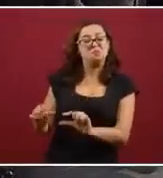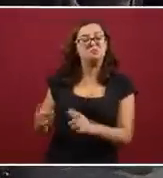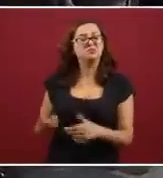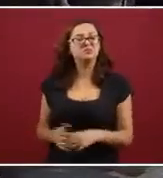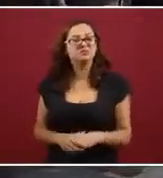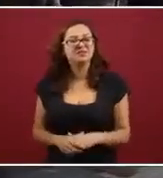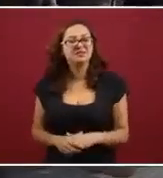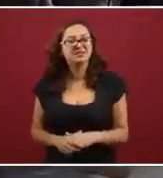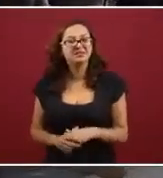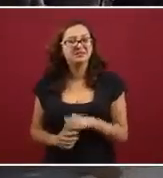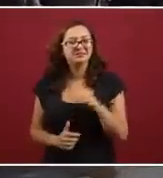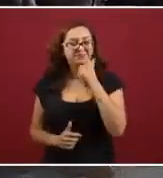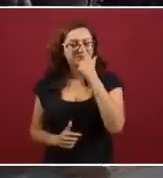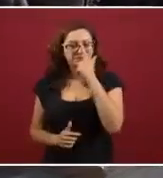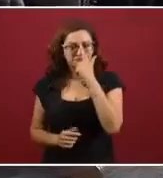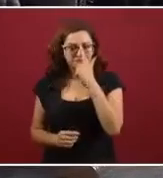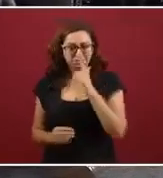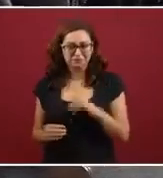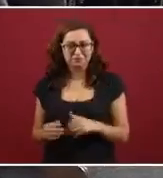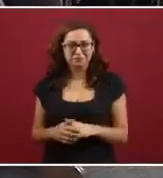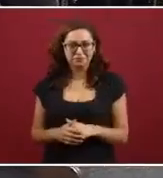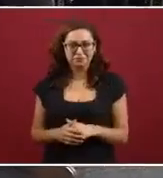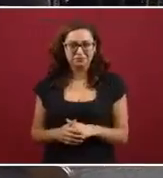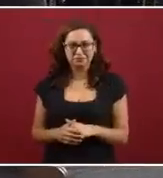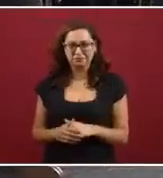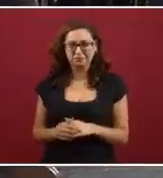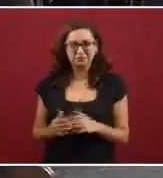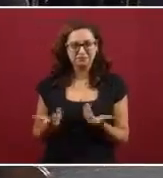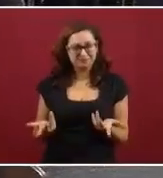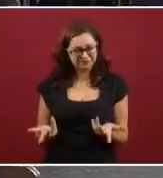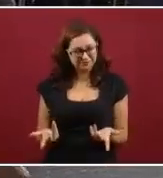Muy poquito. En cambio,